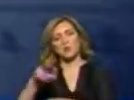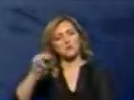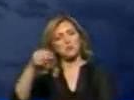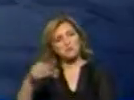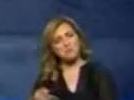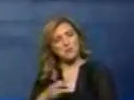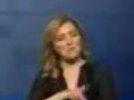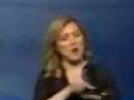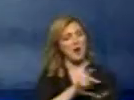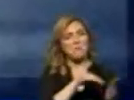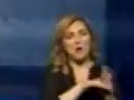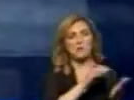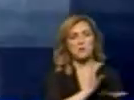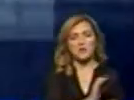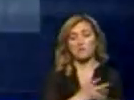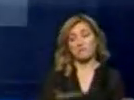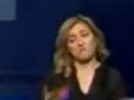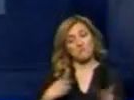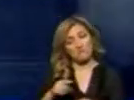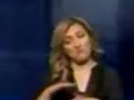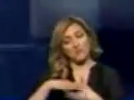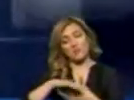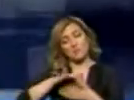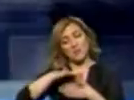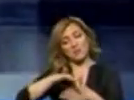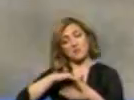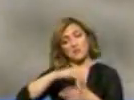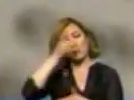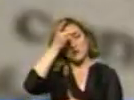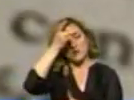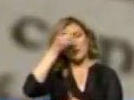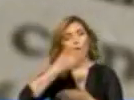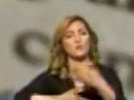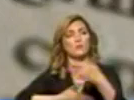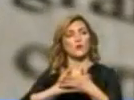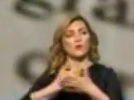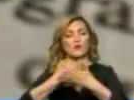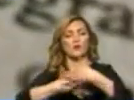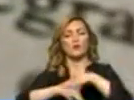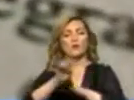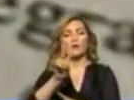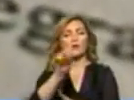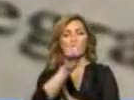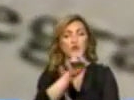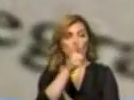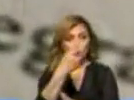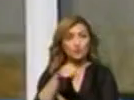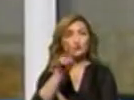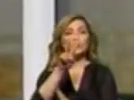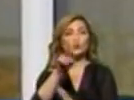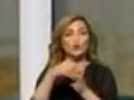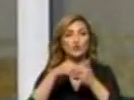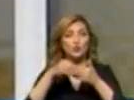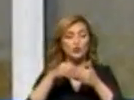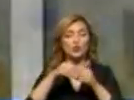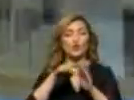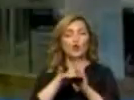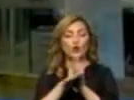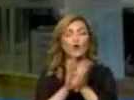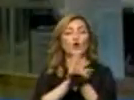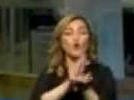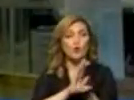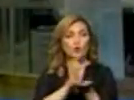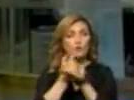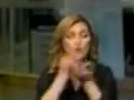Sucre. Aún así, la deuda pendiente, señala el oficio, es de 21 millones de dólares. En el BIES se ha dicho que la administración